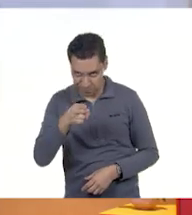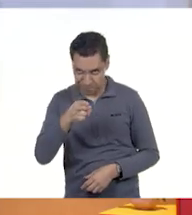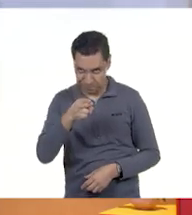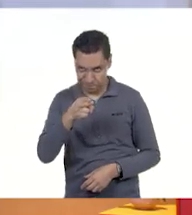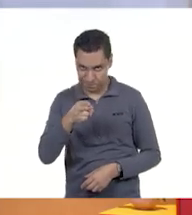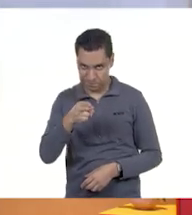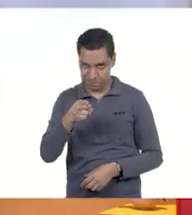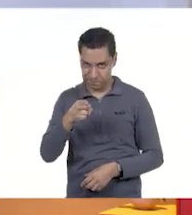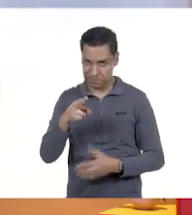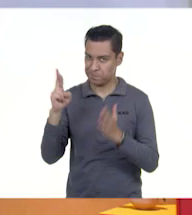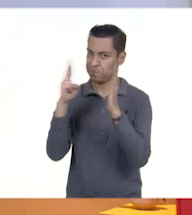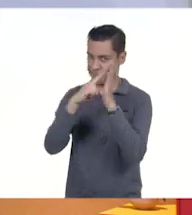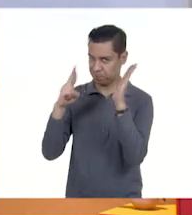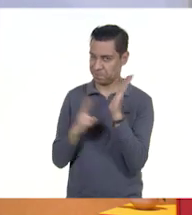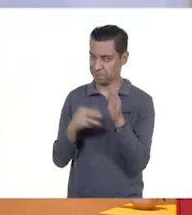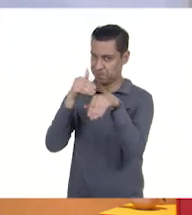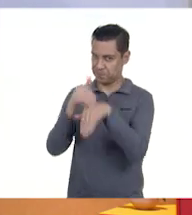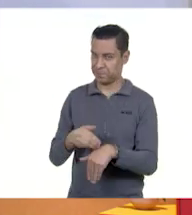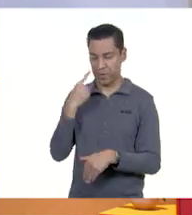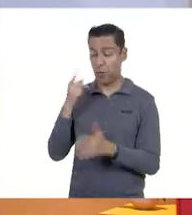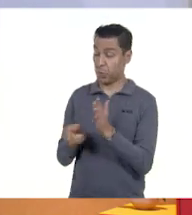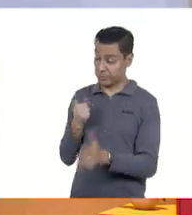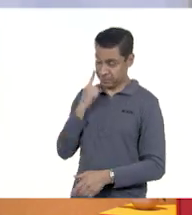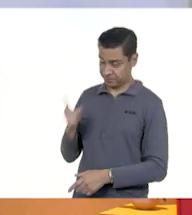es. Patea la regla. Empezamos.